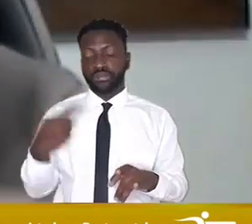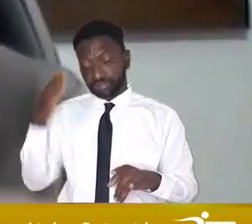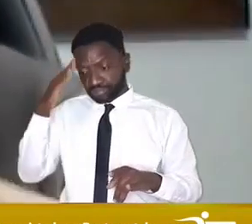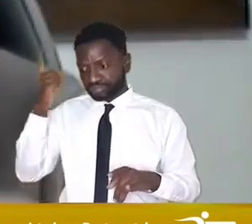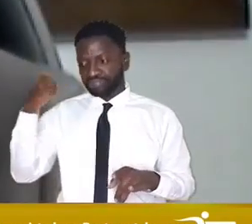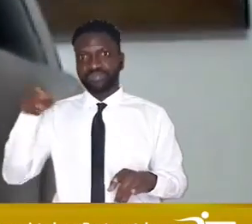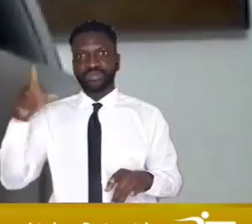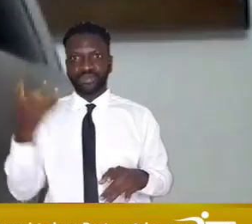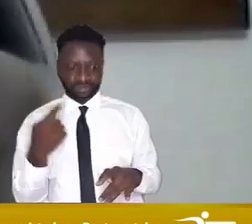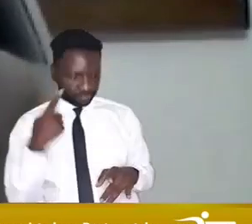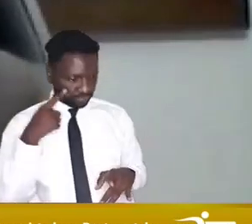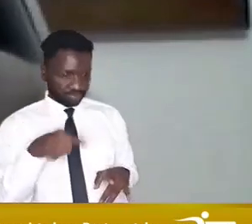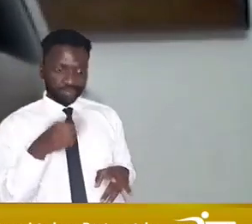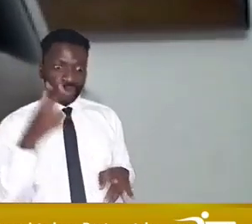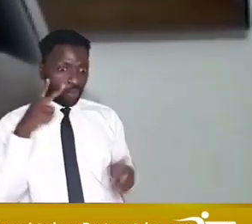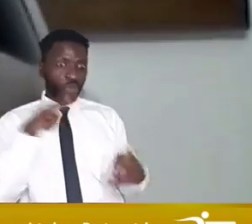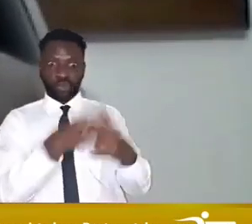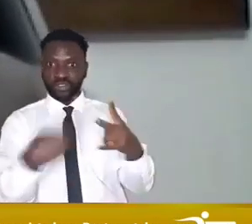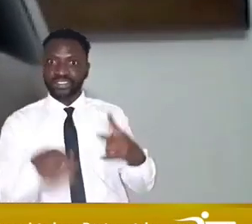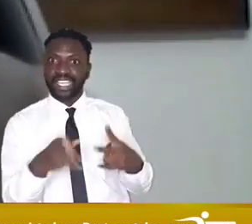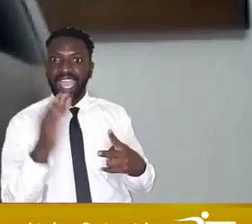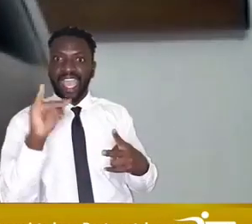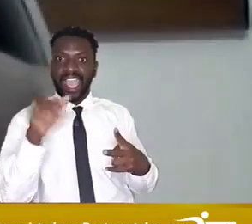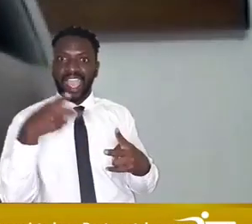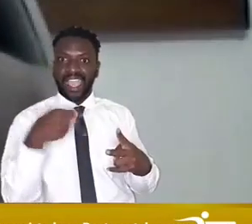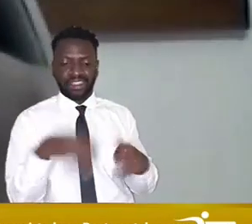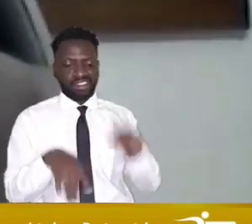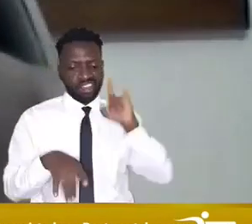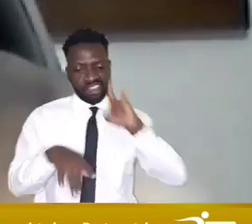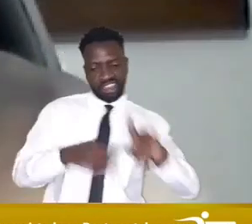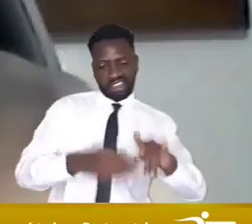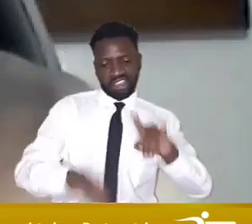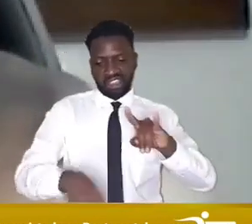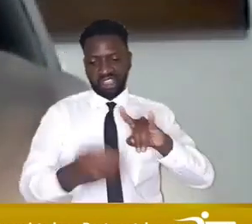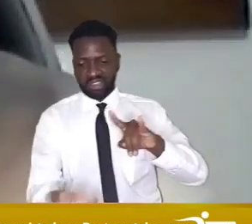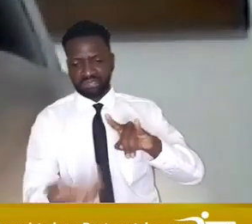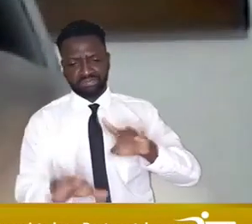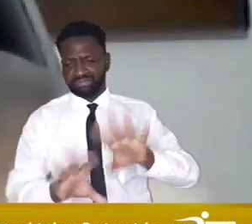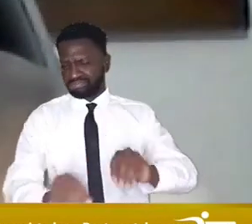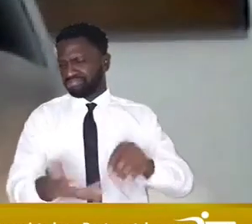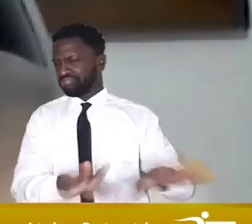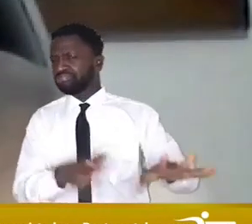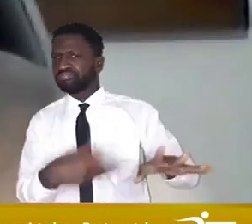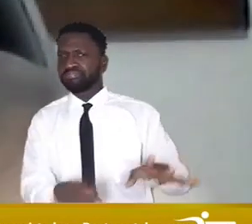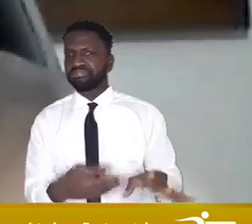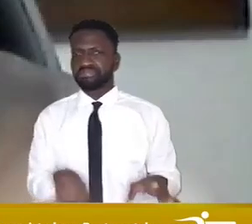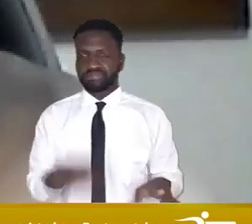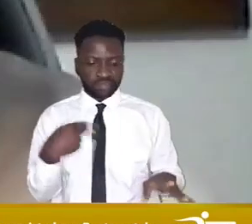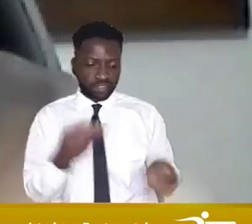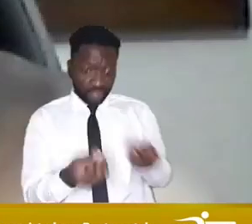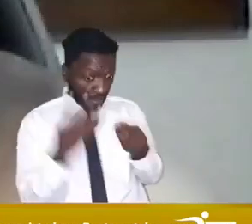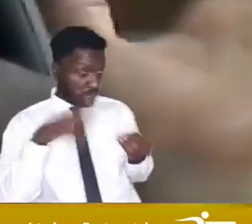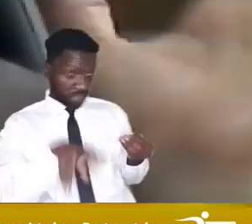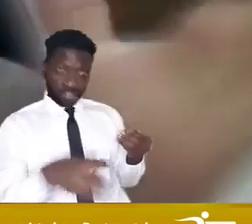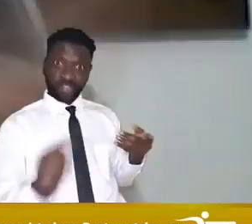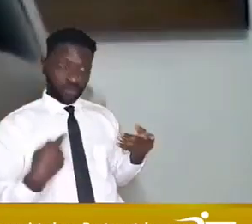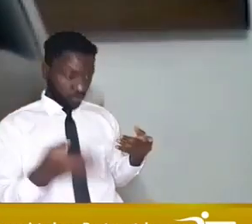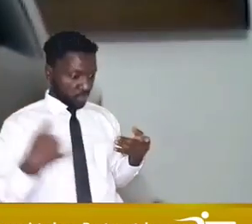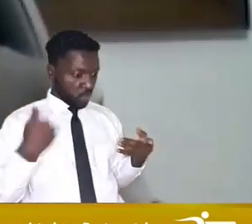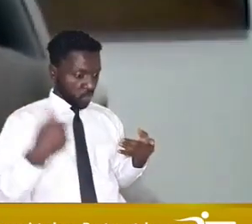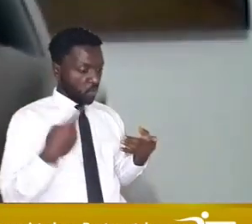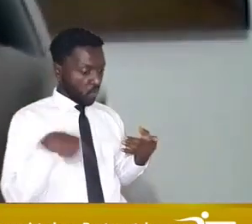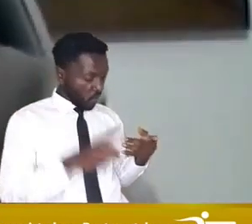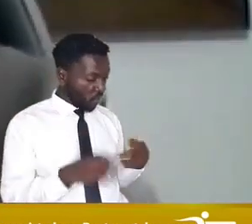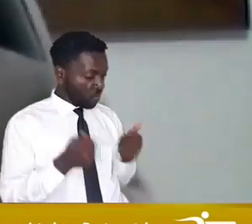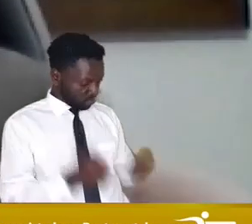sobre Job que sabía que el diablo no le iba a tumbar. Has considerado a mi siervo Job, varón, y hace